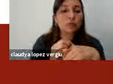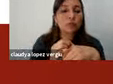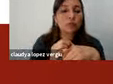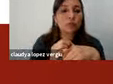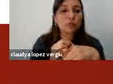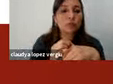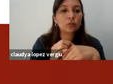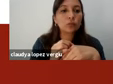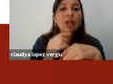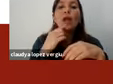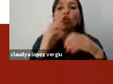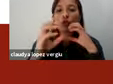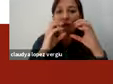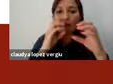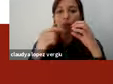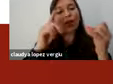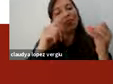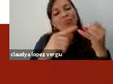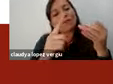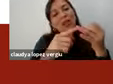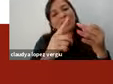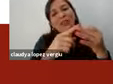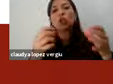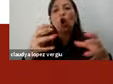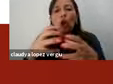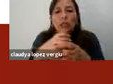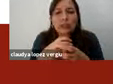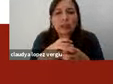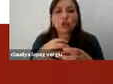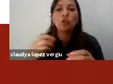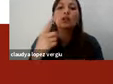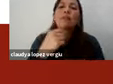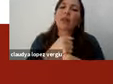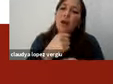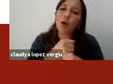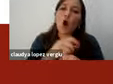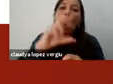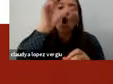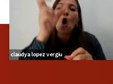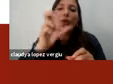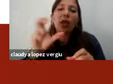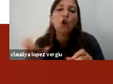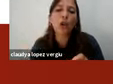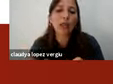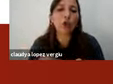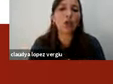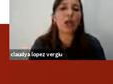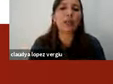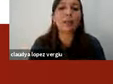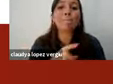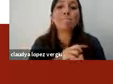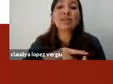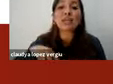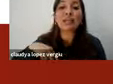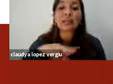los diferentes gremios, empresas, DIRCETURES, gobiernos regionales, ministerios y